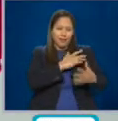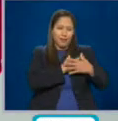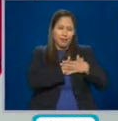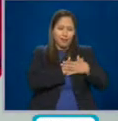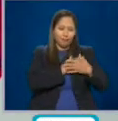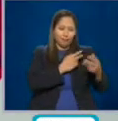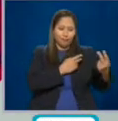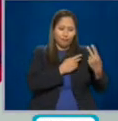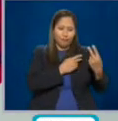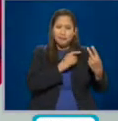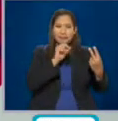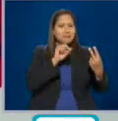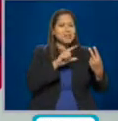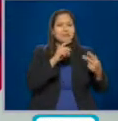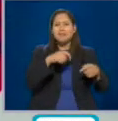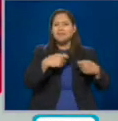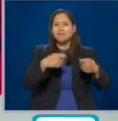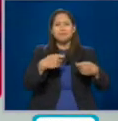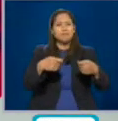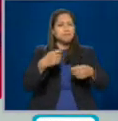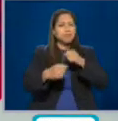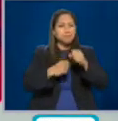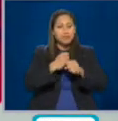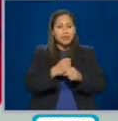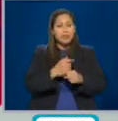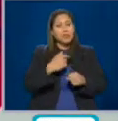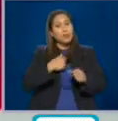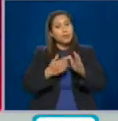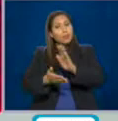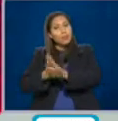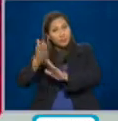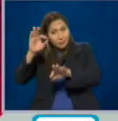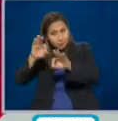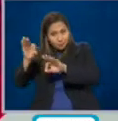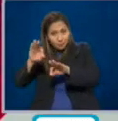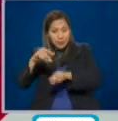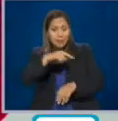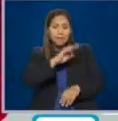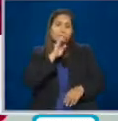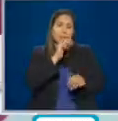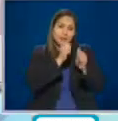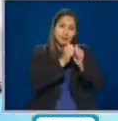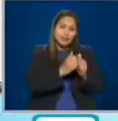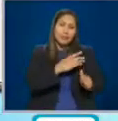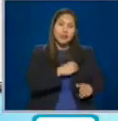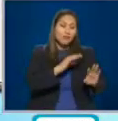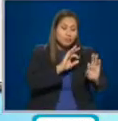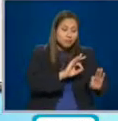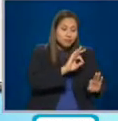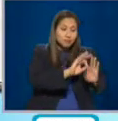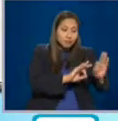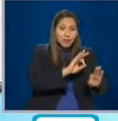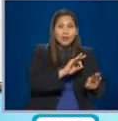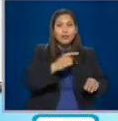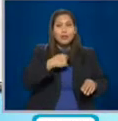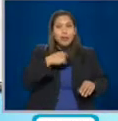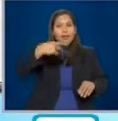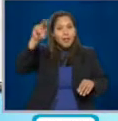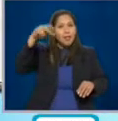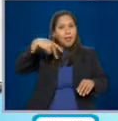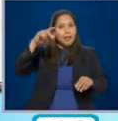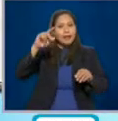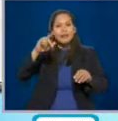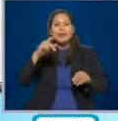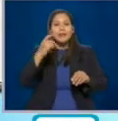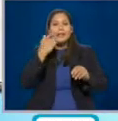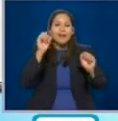la misma tradición, ¿no? Yo salgo a trabajar, tú te quedas, mamá, a criar a los hijos, pero yo corro del trabajo y